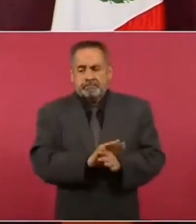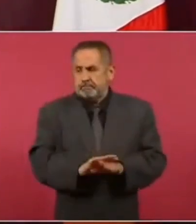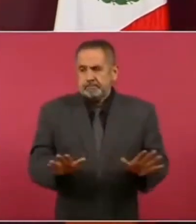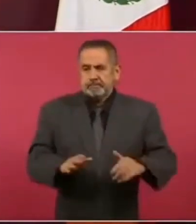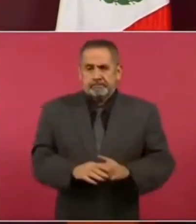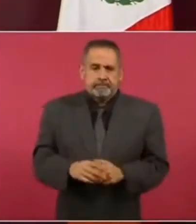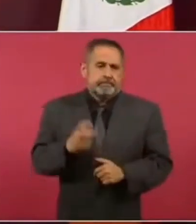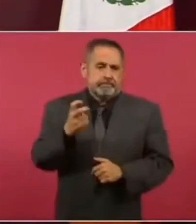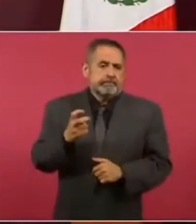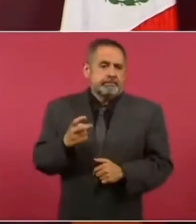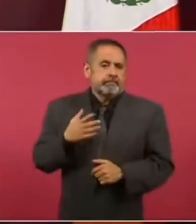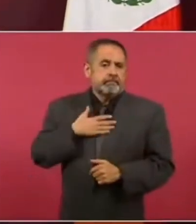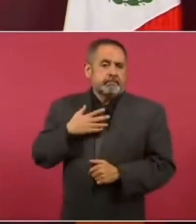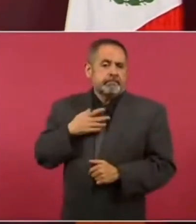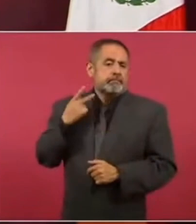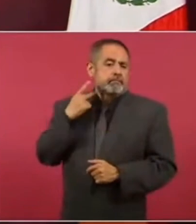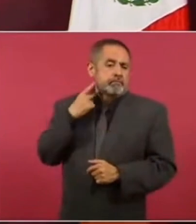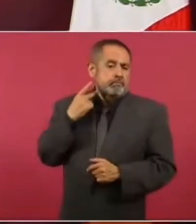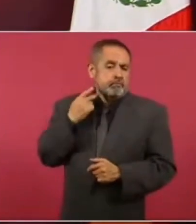una política